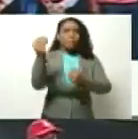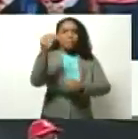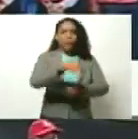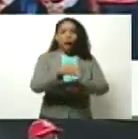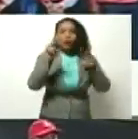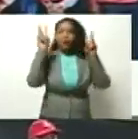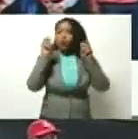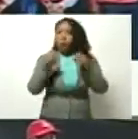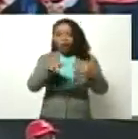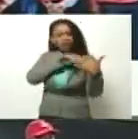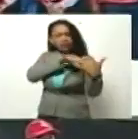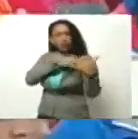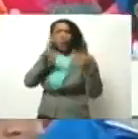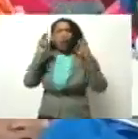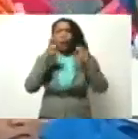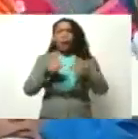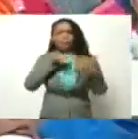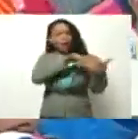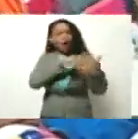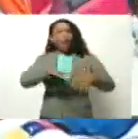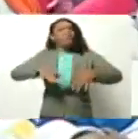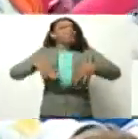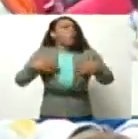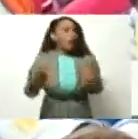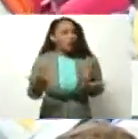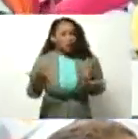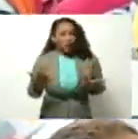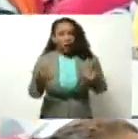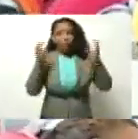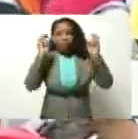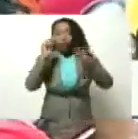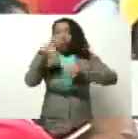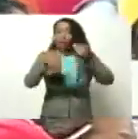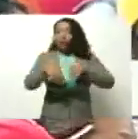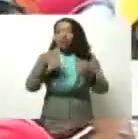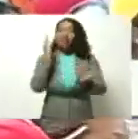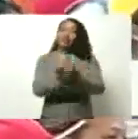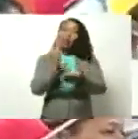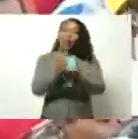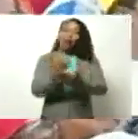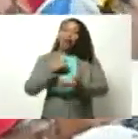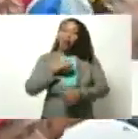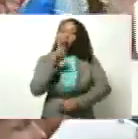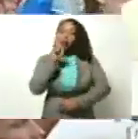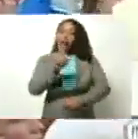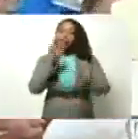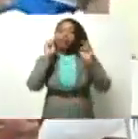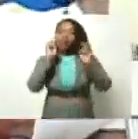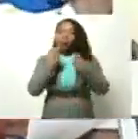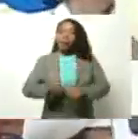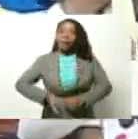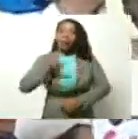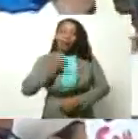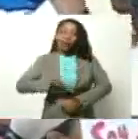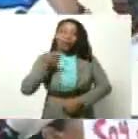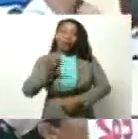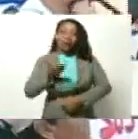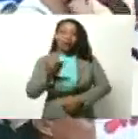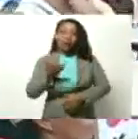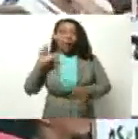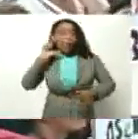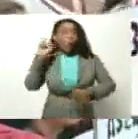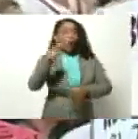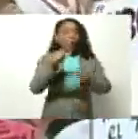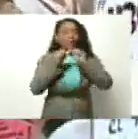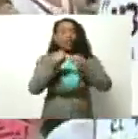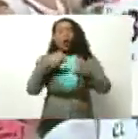las nuevas batallas Cuáles son las nuevas batallas el tema electoral siempre es para nosotros una un tema fundamental guárico se